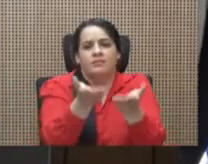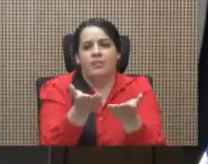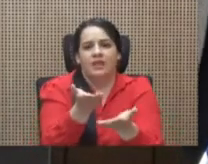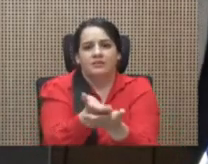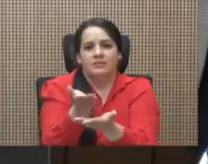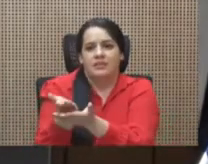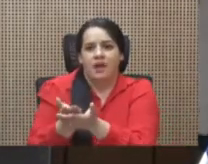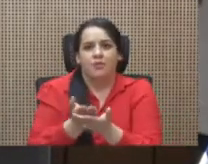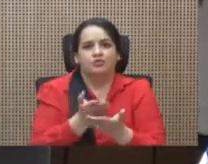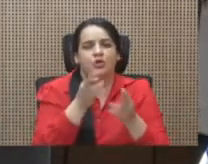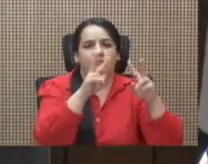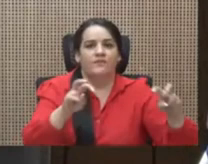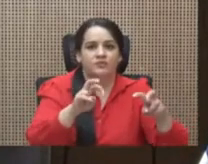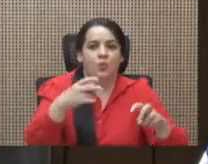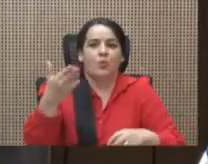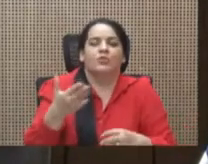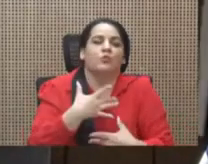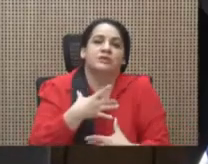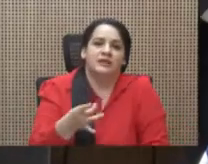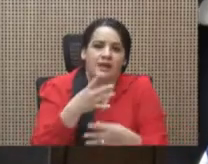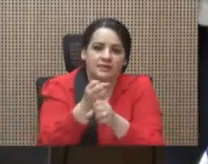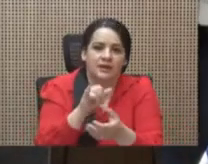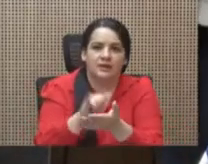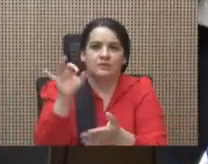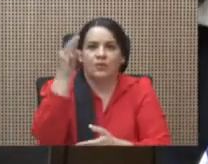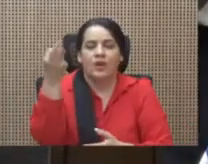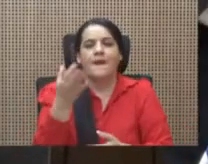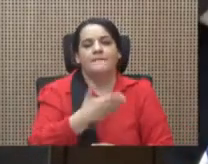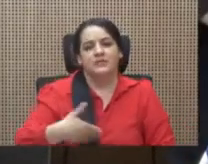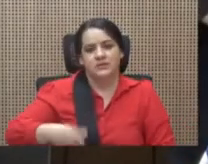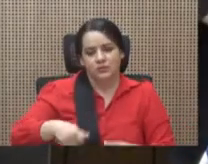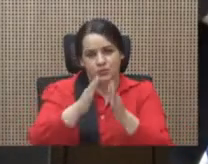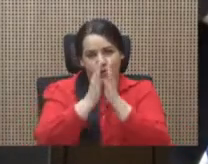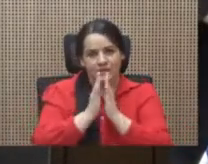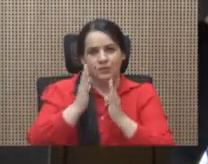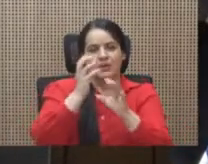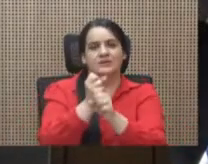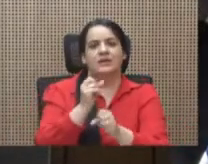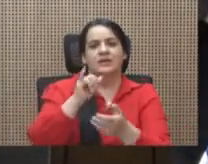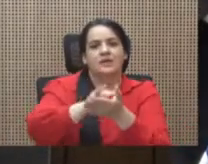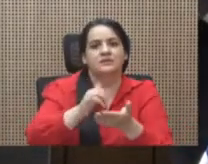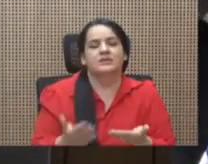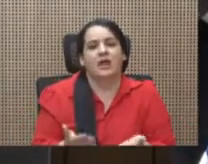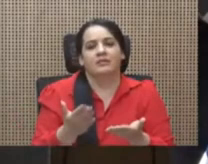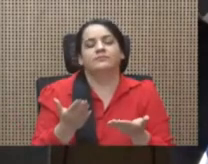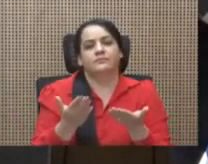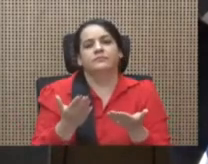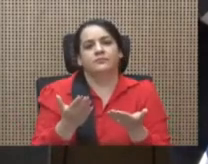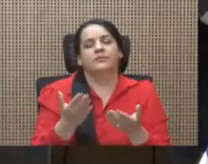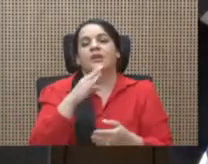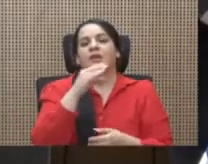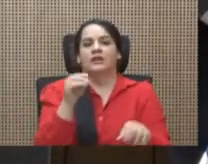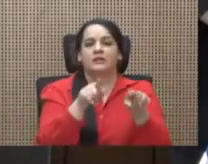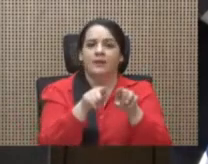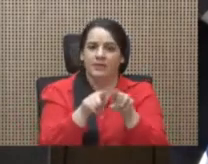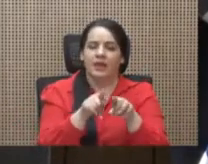esa manera. De manera, presidente, que le solicito revisar esa decisión y recibir como primera